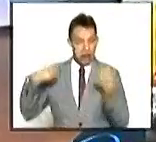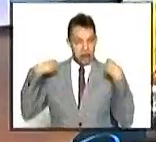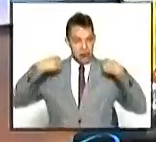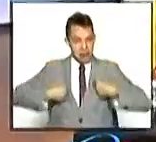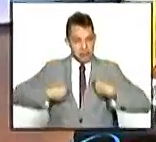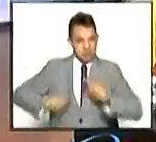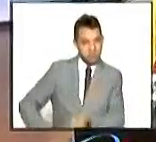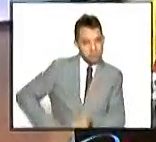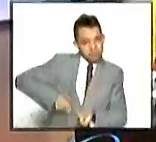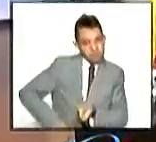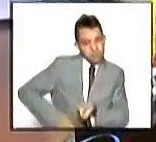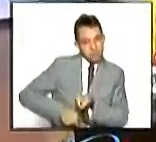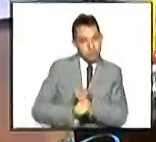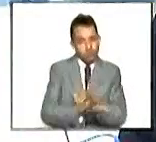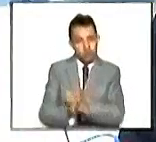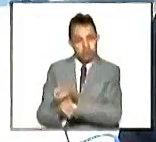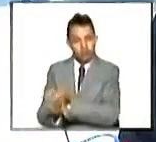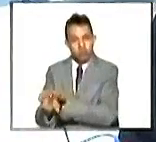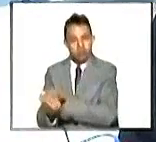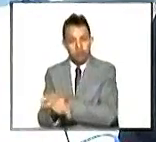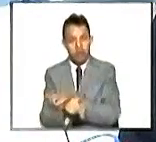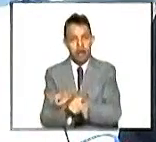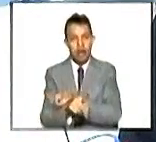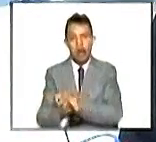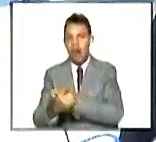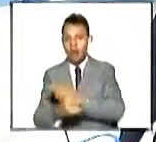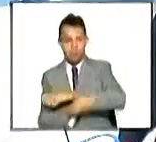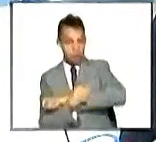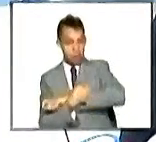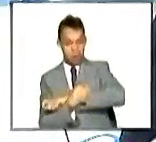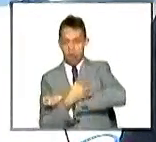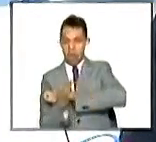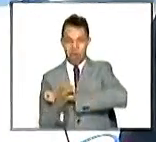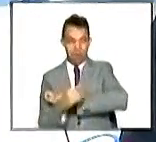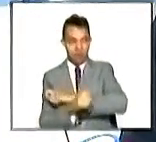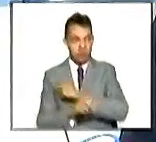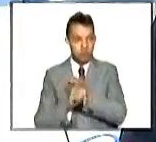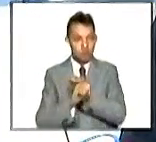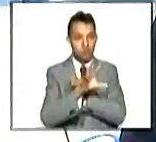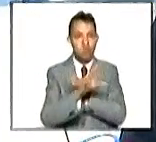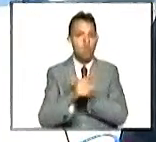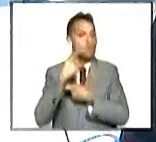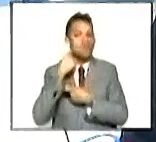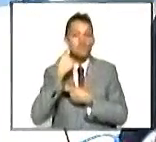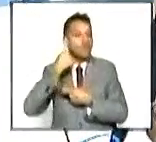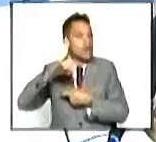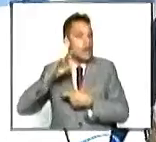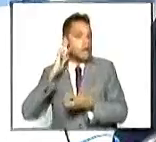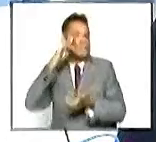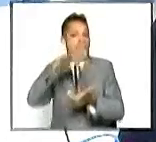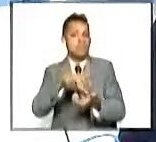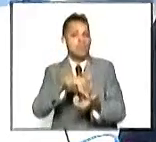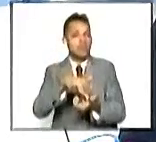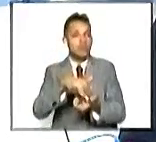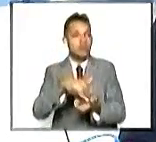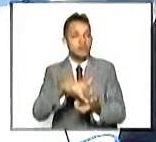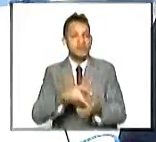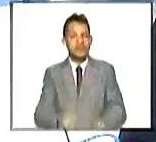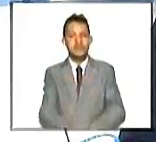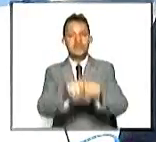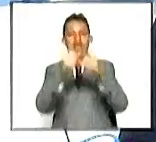Si yo falto un día de fumigarlo, yo sé que él no nos está viendo, si yo falto un día de fumigarlo, ya se me puede dañar el